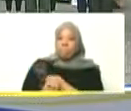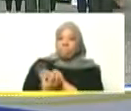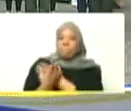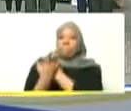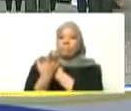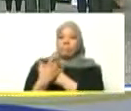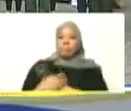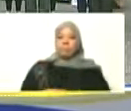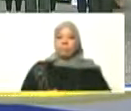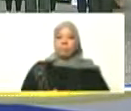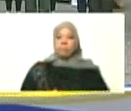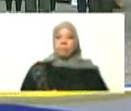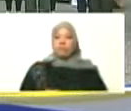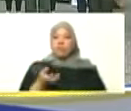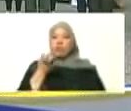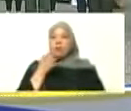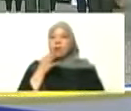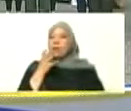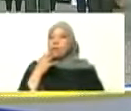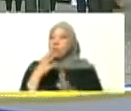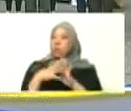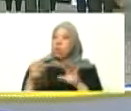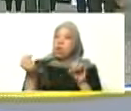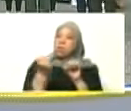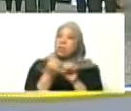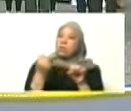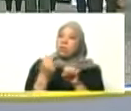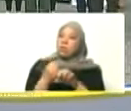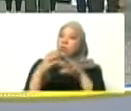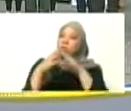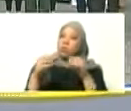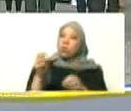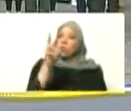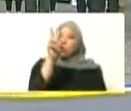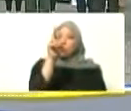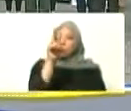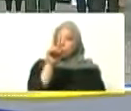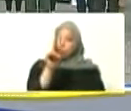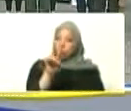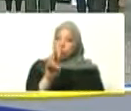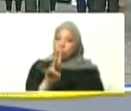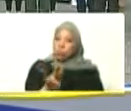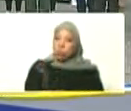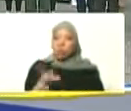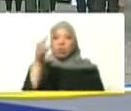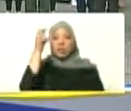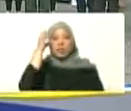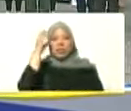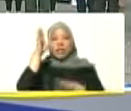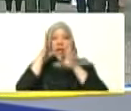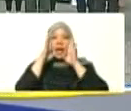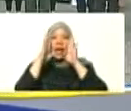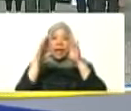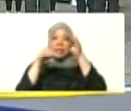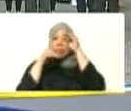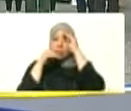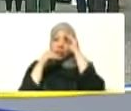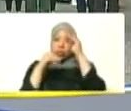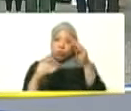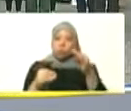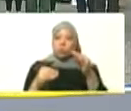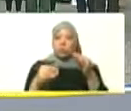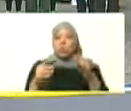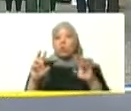que en base al ejemplo, a la moral, al trabajo, todos los días atendemos los temas fundamentales de nuestro